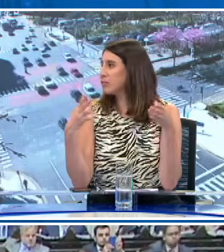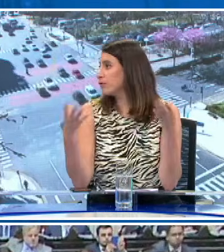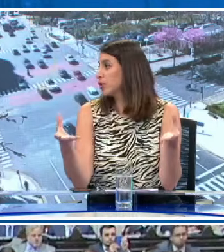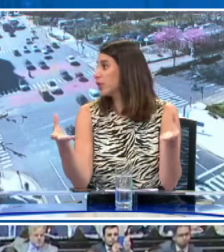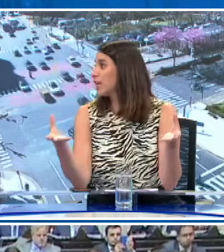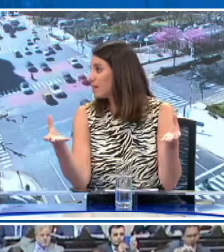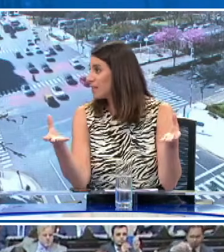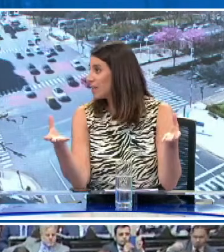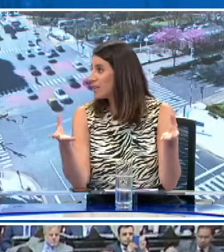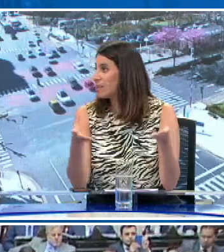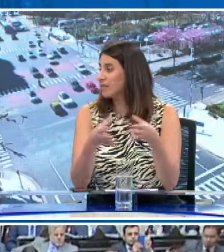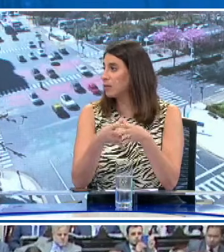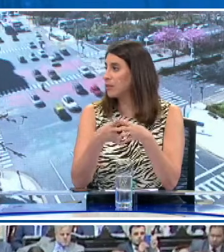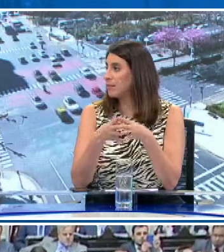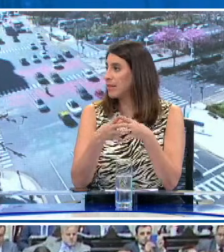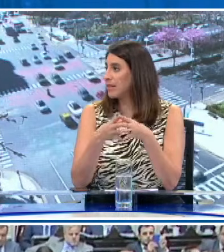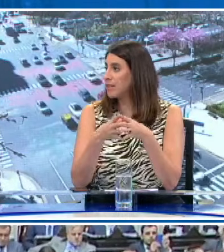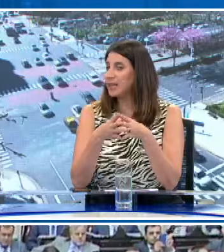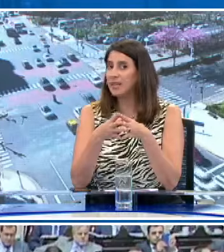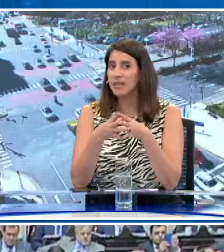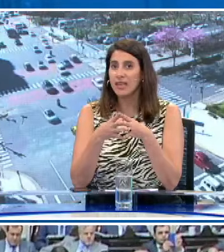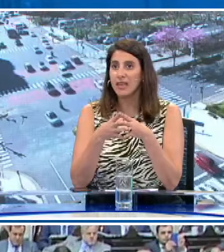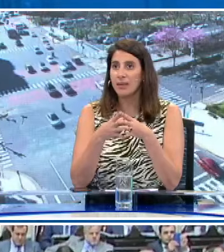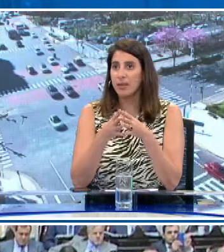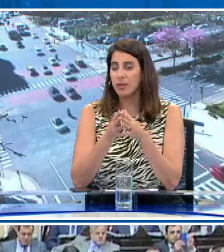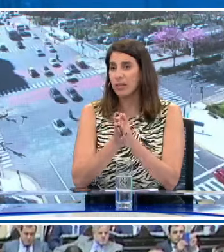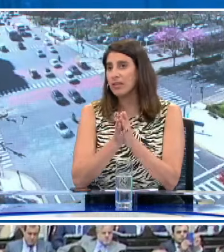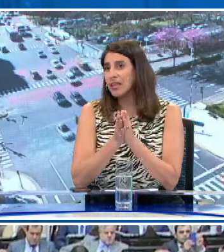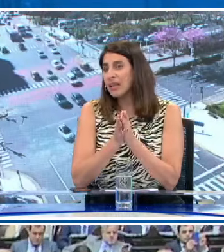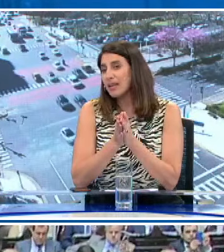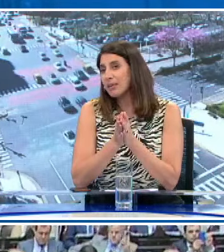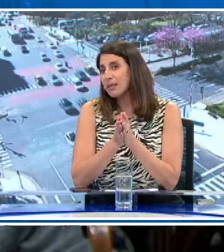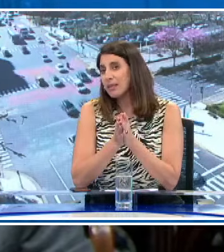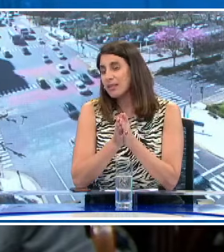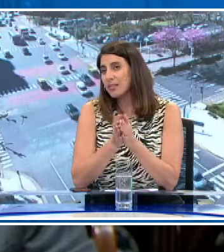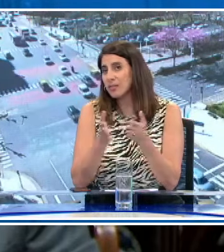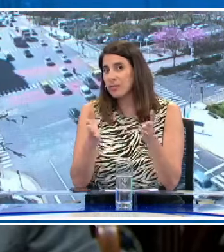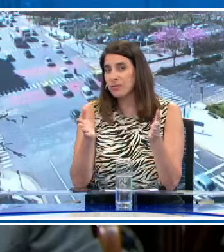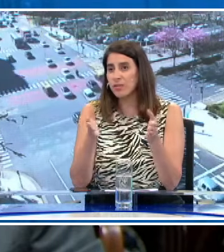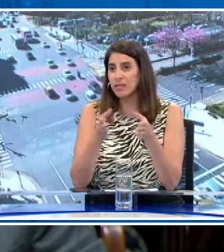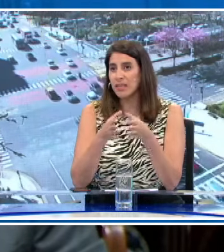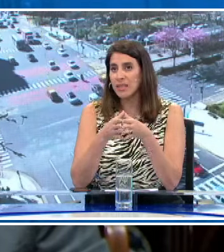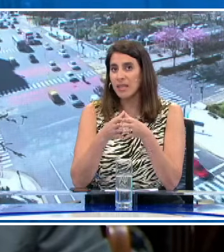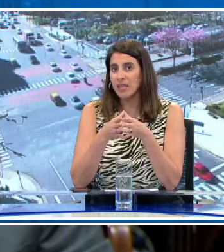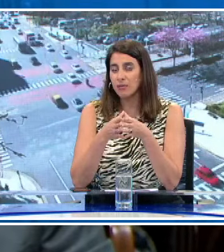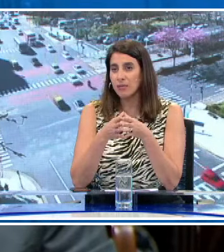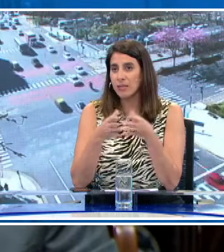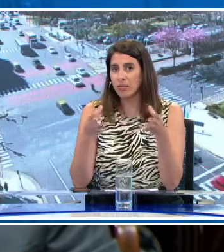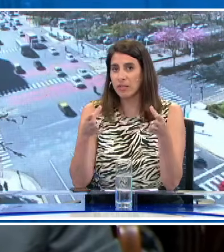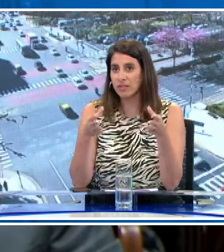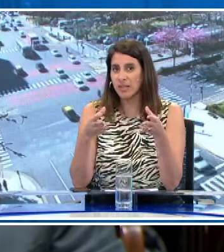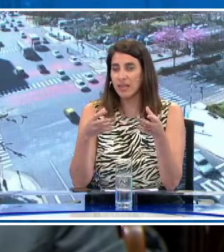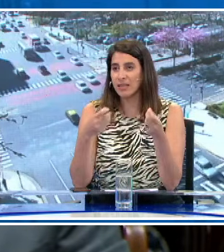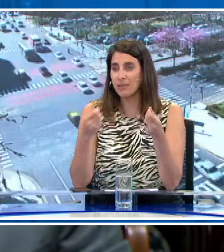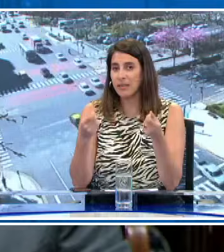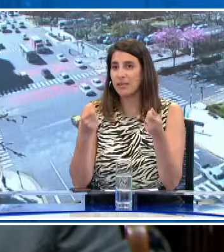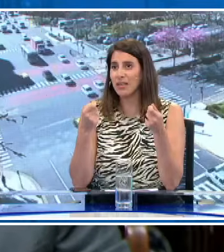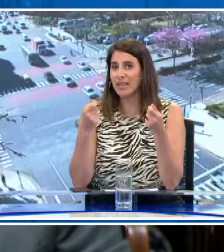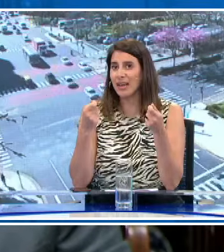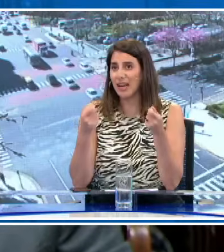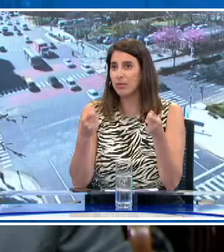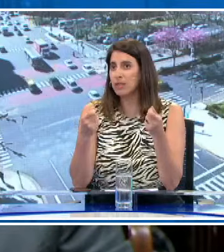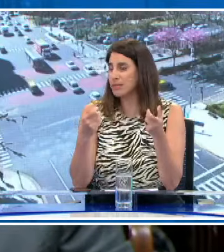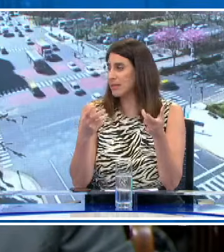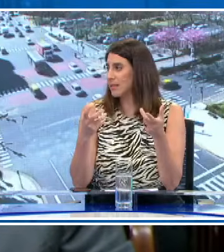eso funcionaba de alguna manera, pero que hoy claramente eso no funciona y hay un sector de la sociedad que está pidiendo